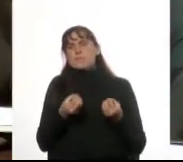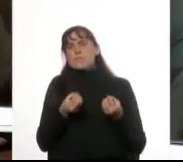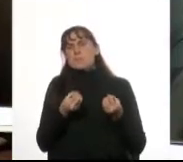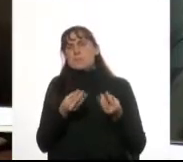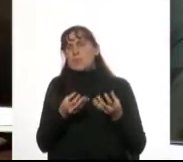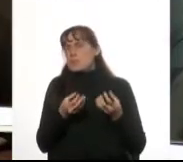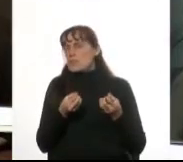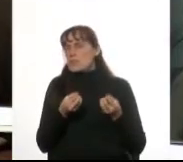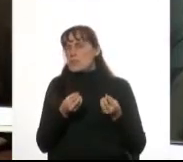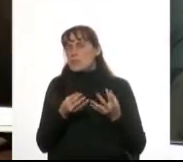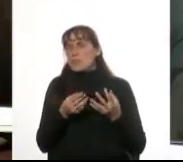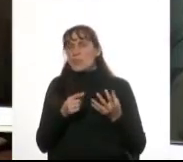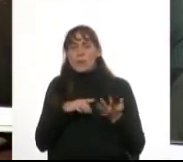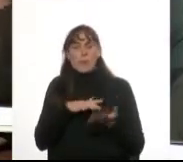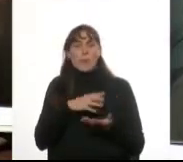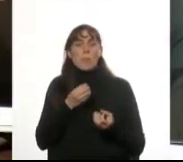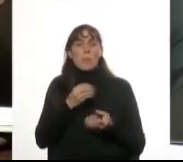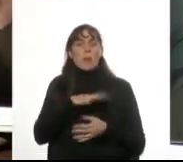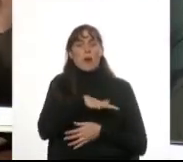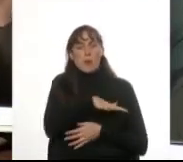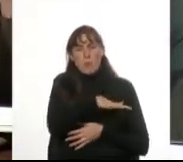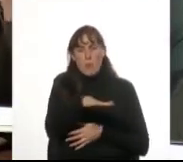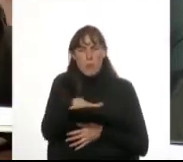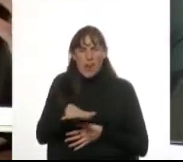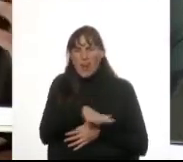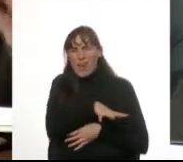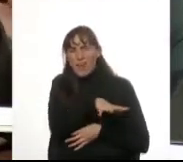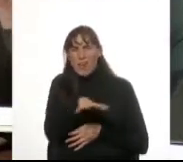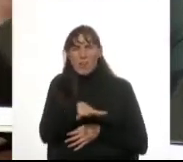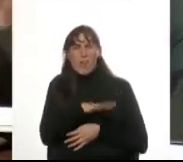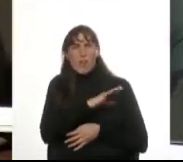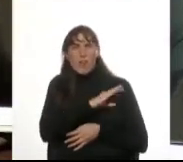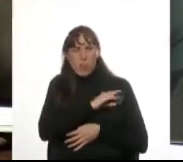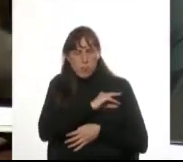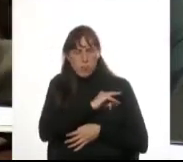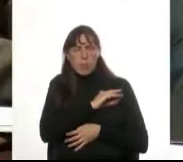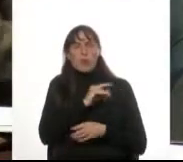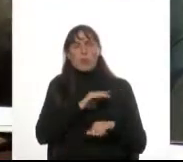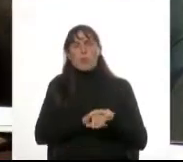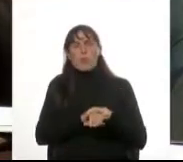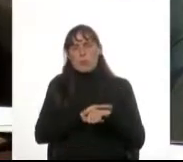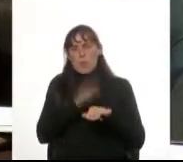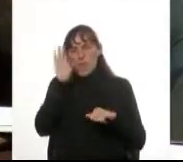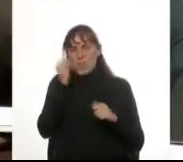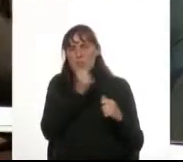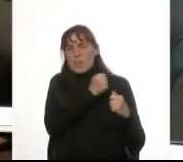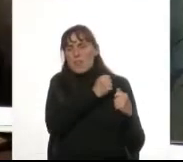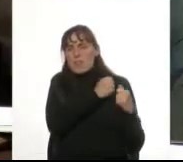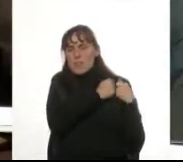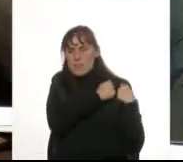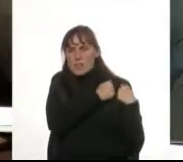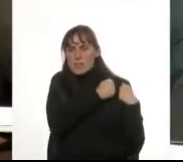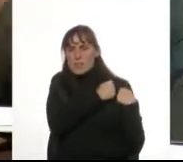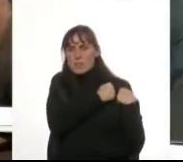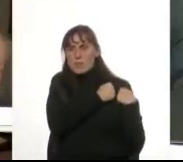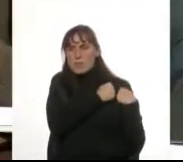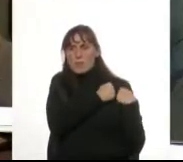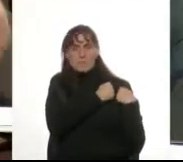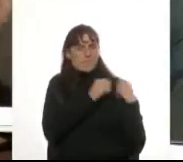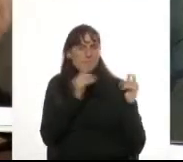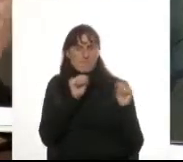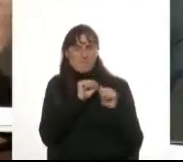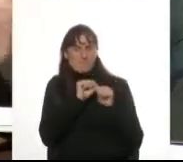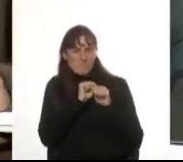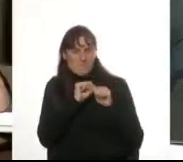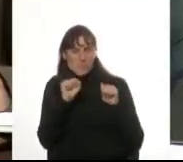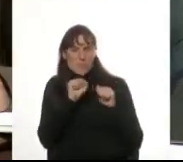Porque sencillamente un pueblo vacilante y dolorido que salía de la dictadura no podíamos servir